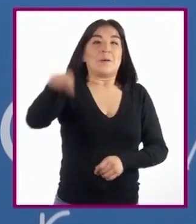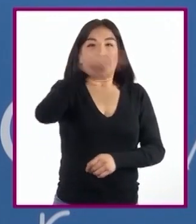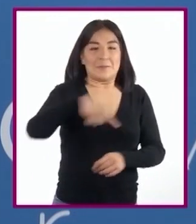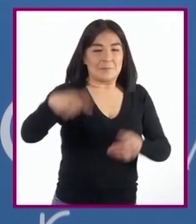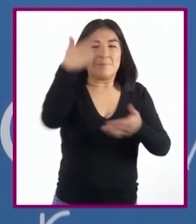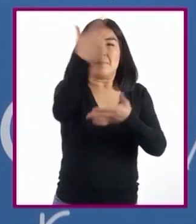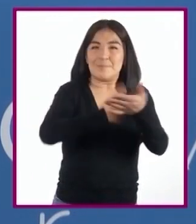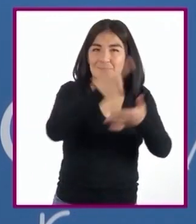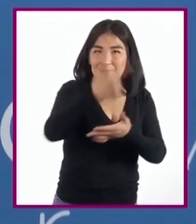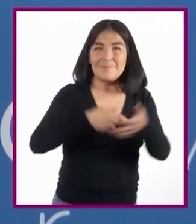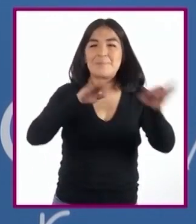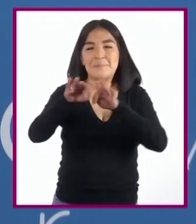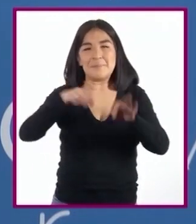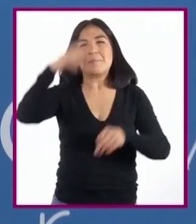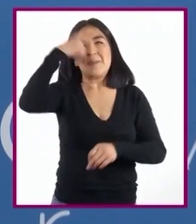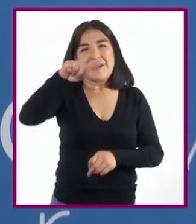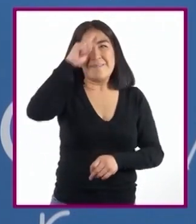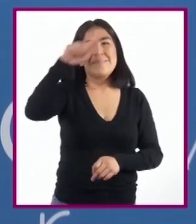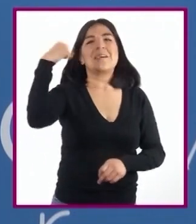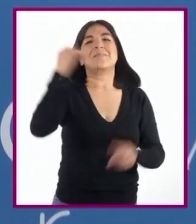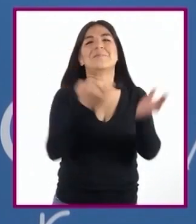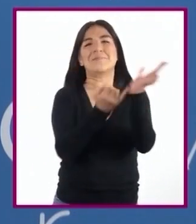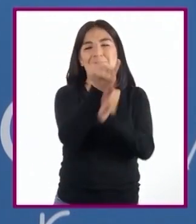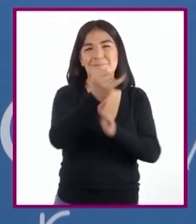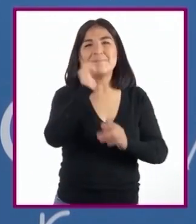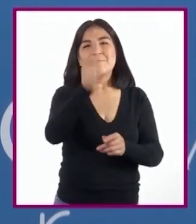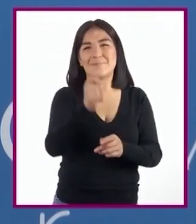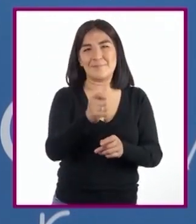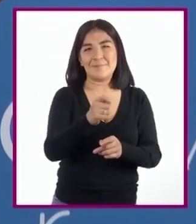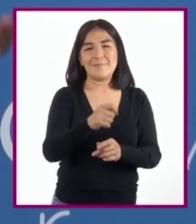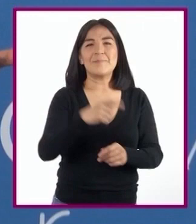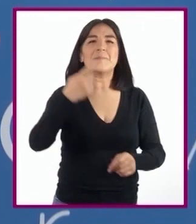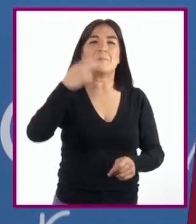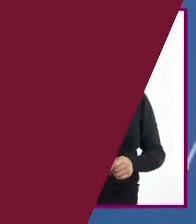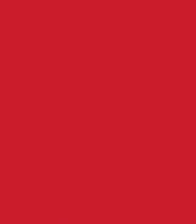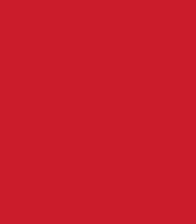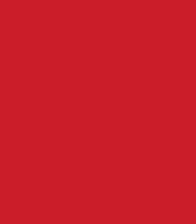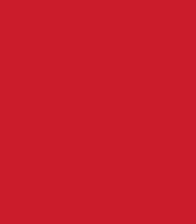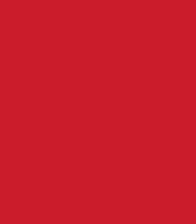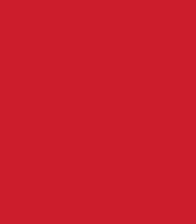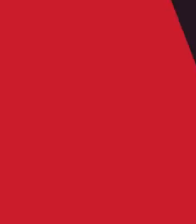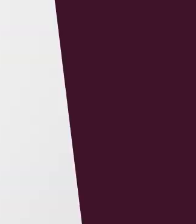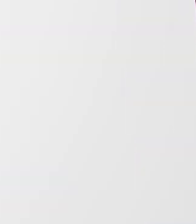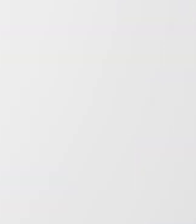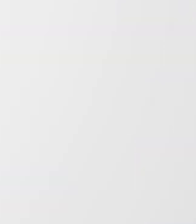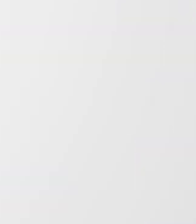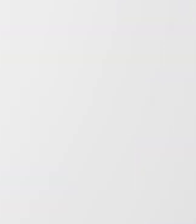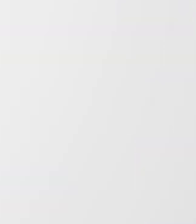cálculos para facilitar la toma de decisiones a nuestro sentido común.